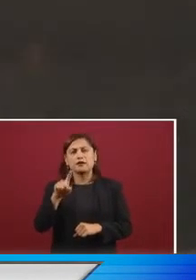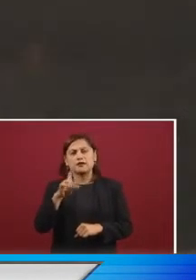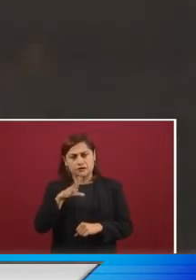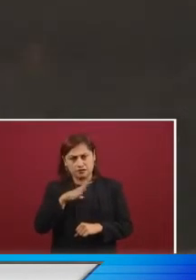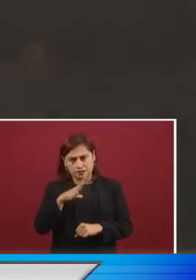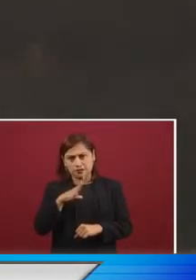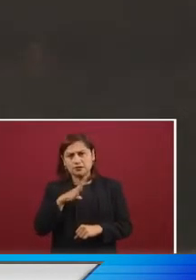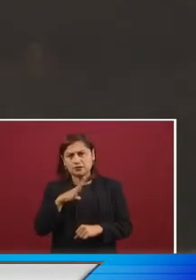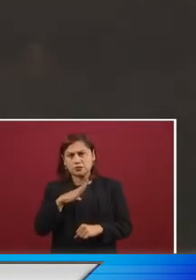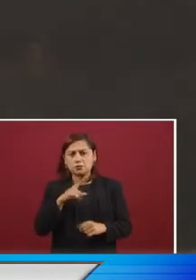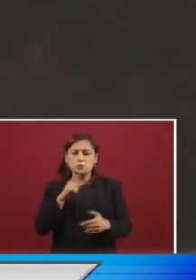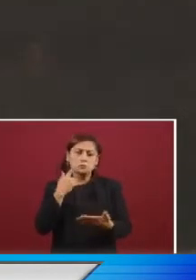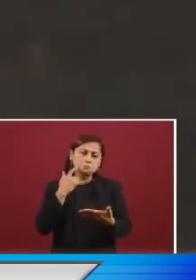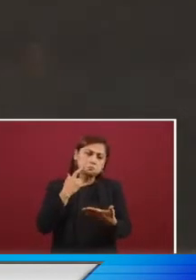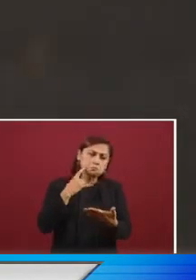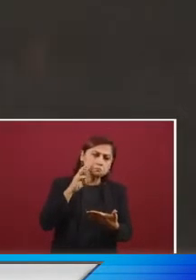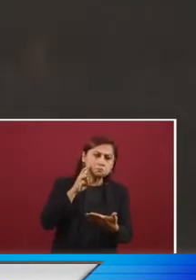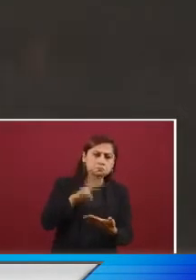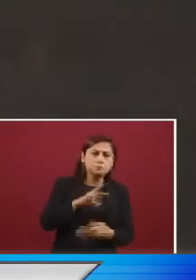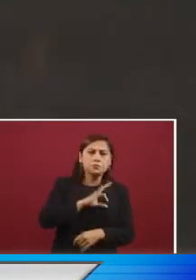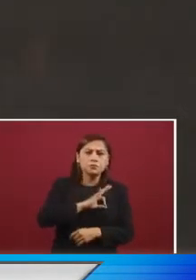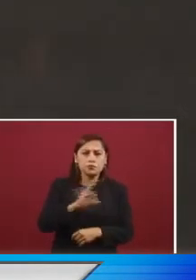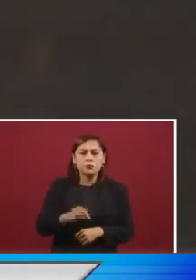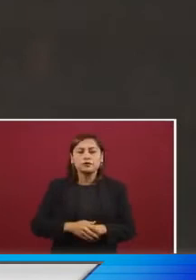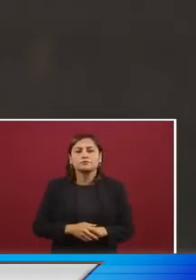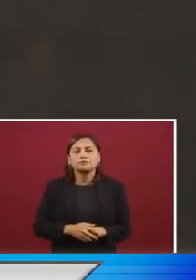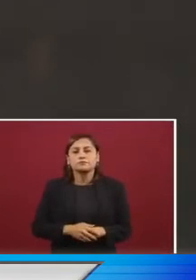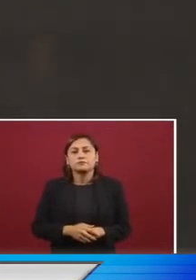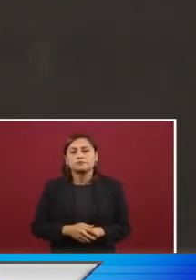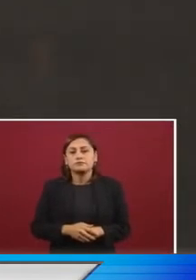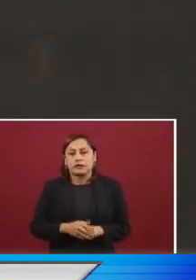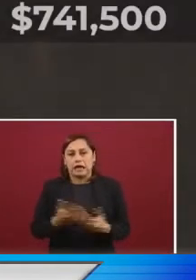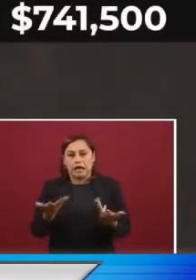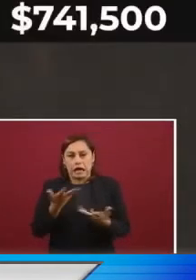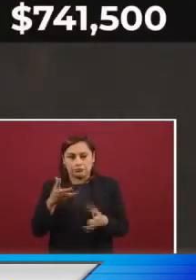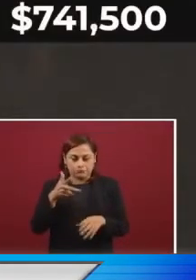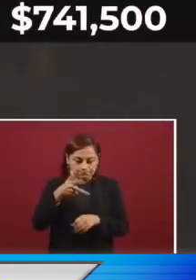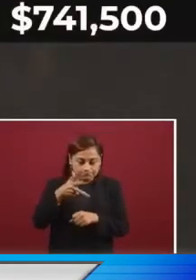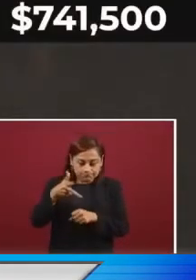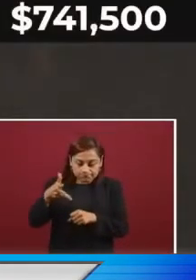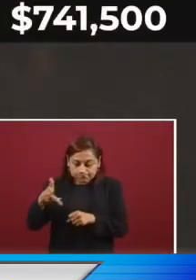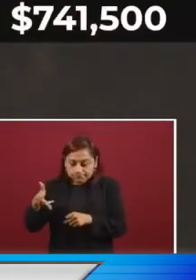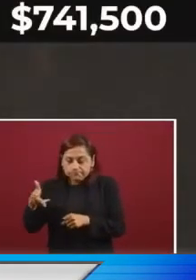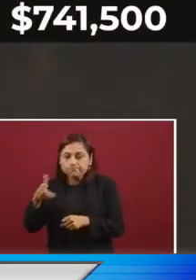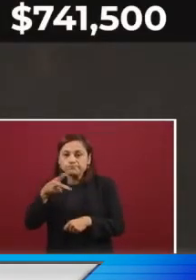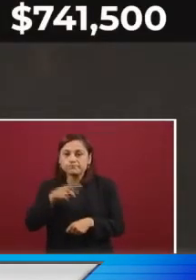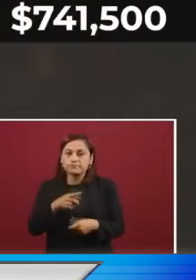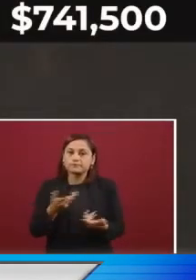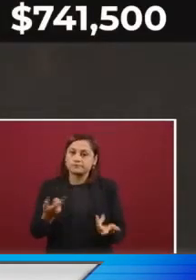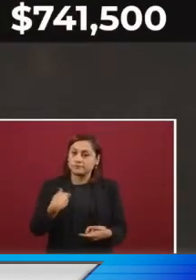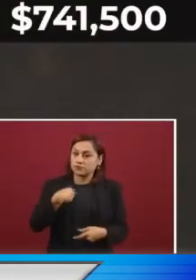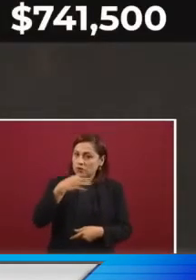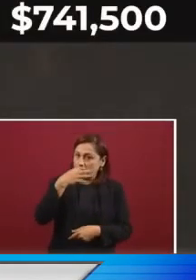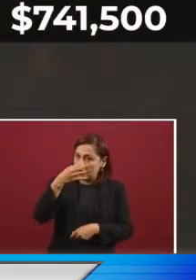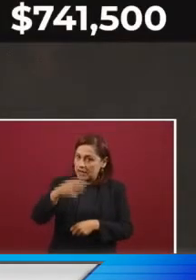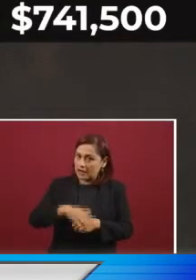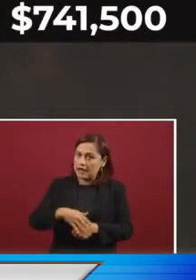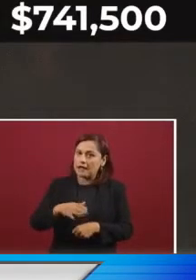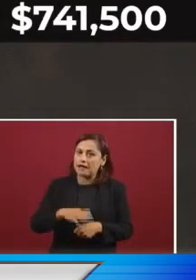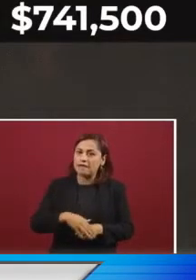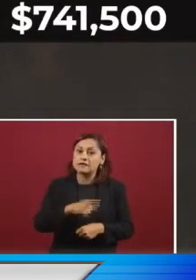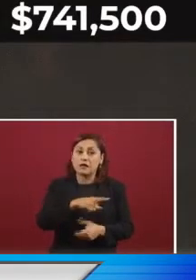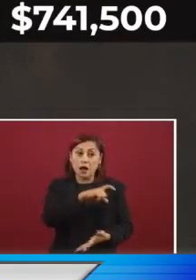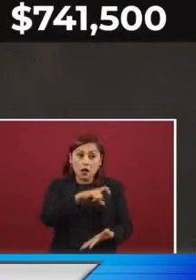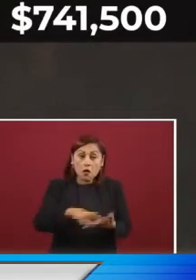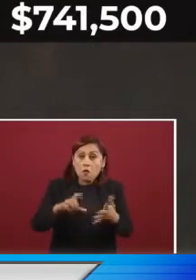subastarán. Los recursos que se obtengan serán destinados para la rehabilitación de caminos rurales en Michoacán. La subasta se realizará el 28 de julio.